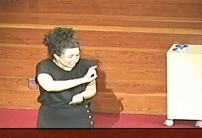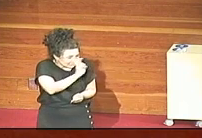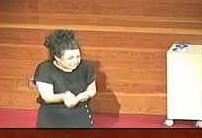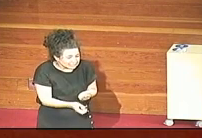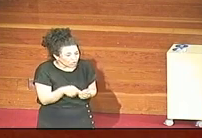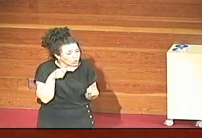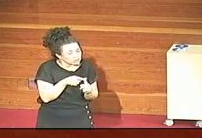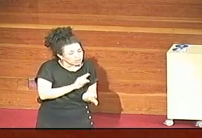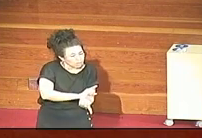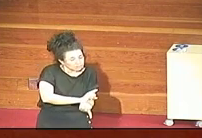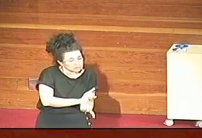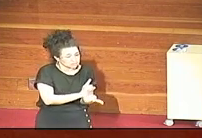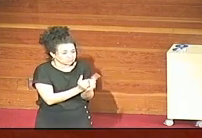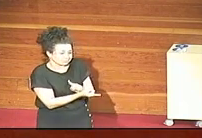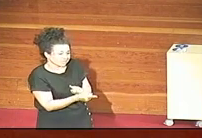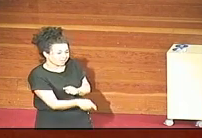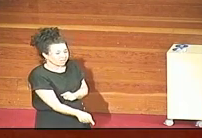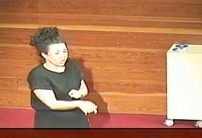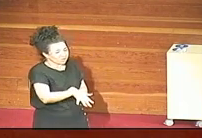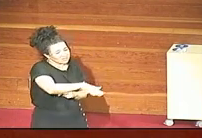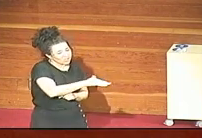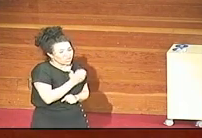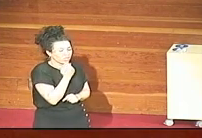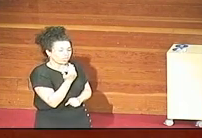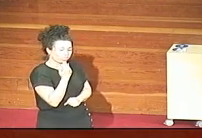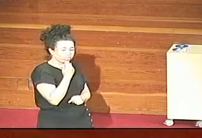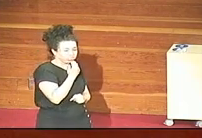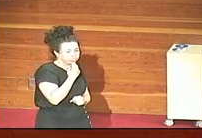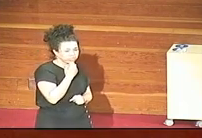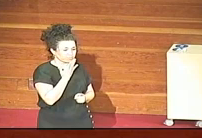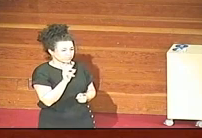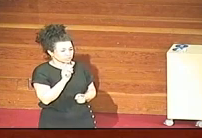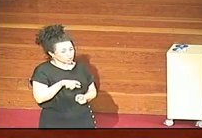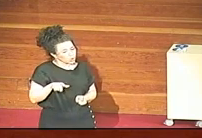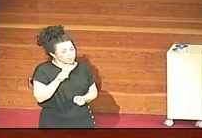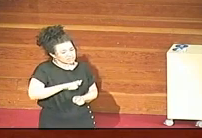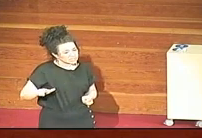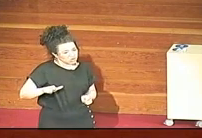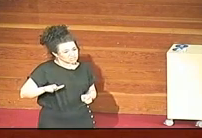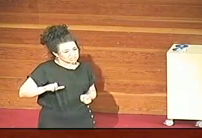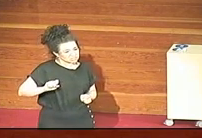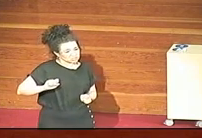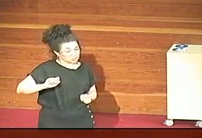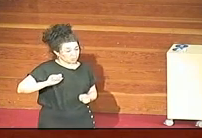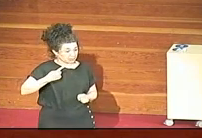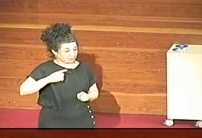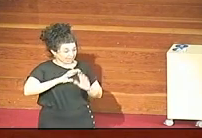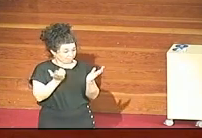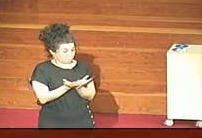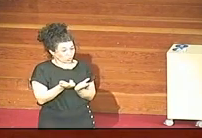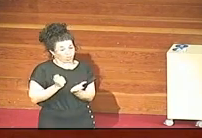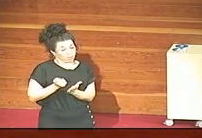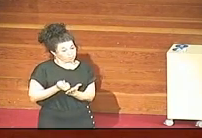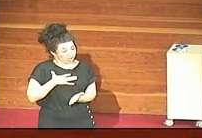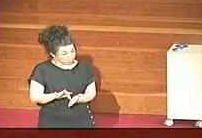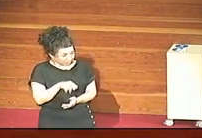en un parque de recreo y en espectáculo para las personas del primer mundo que se lo pueden pagar